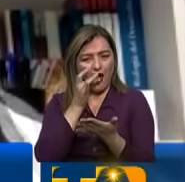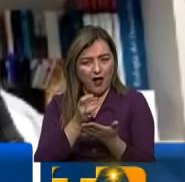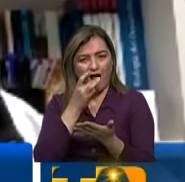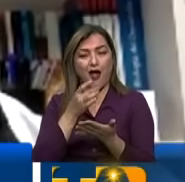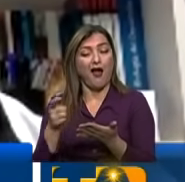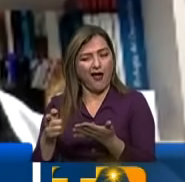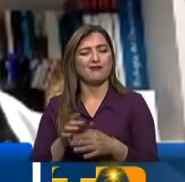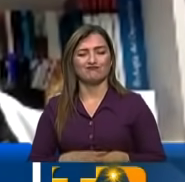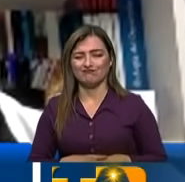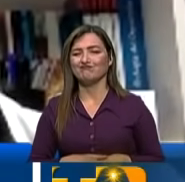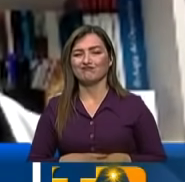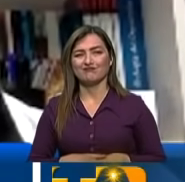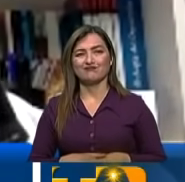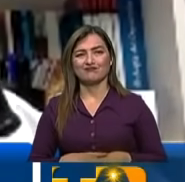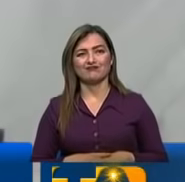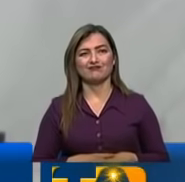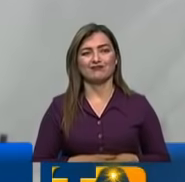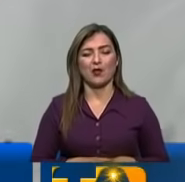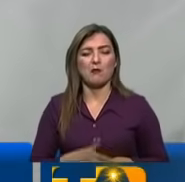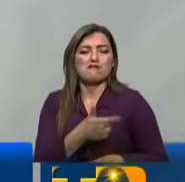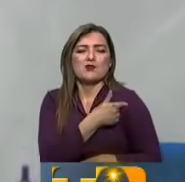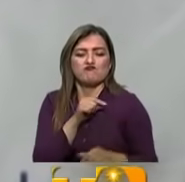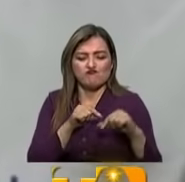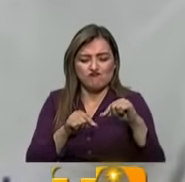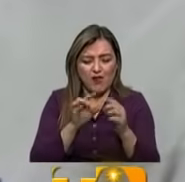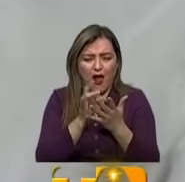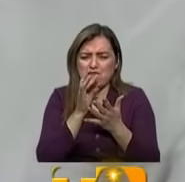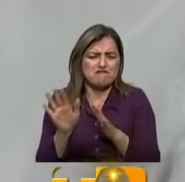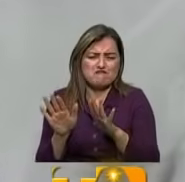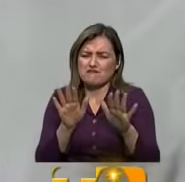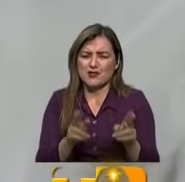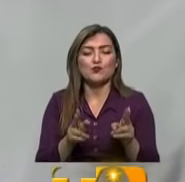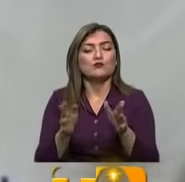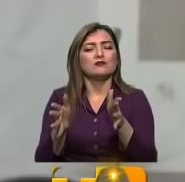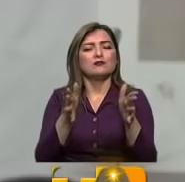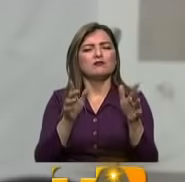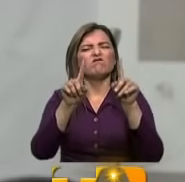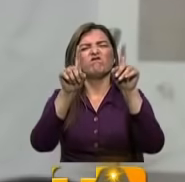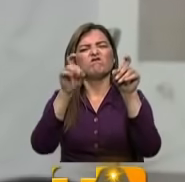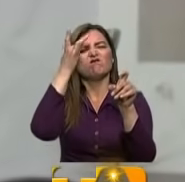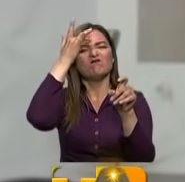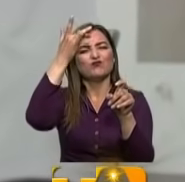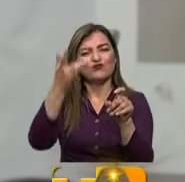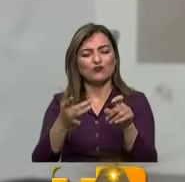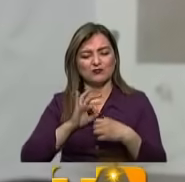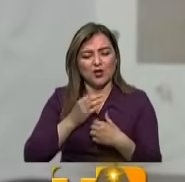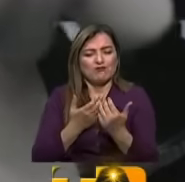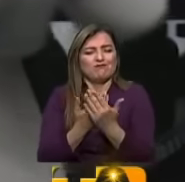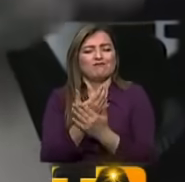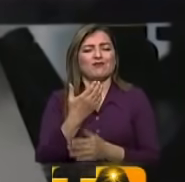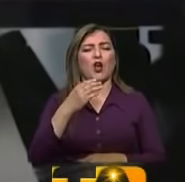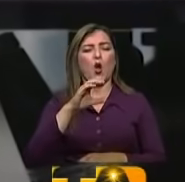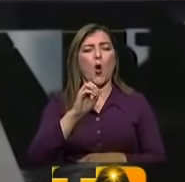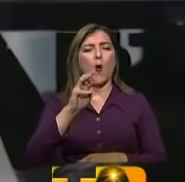orales. Son como unas quimiovacunas. Asimismo, otra de las interrogantes es por qué se está comparando a la variante Omicron con